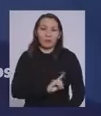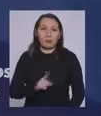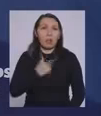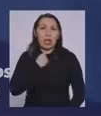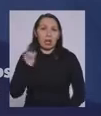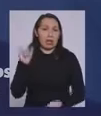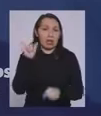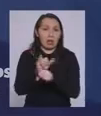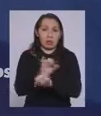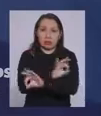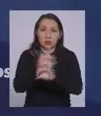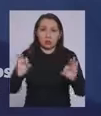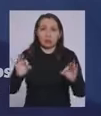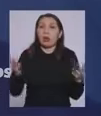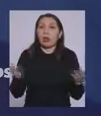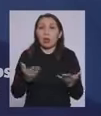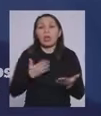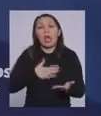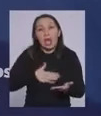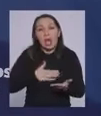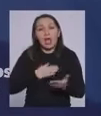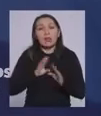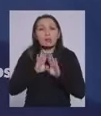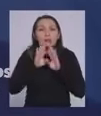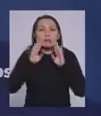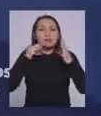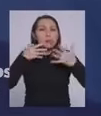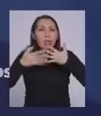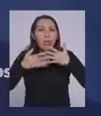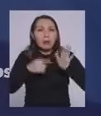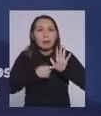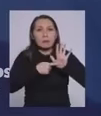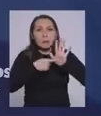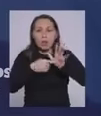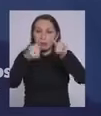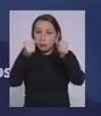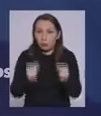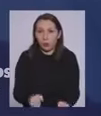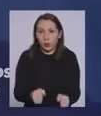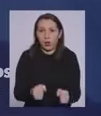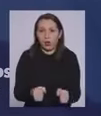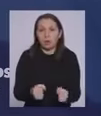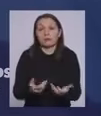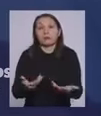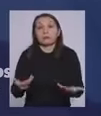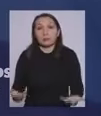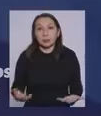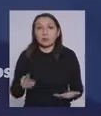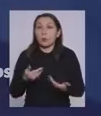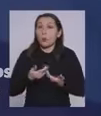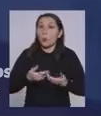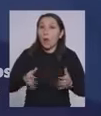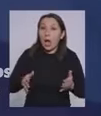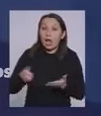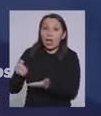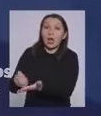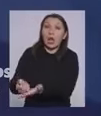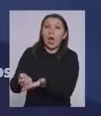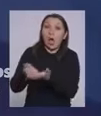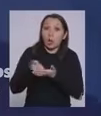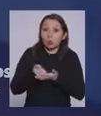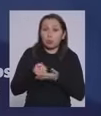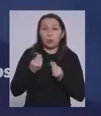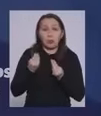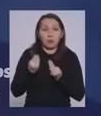engañar a nadie, todo lo contrario, queremos ser lo más transparentes posibles Por lo tanto, cualquier contribución